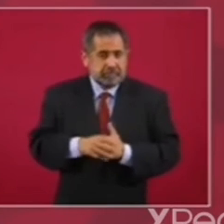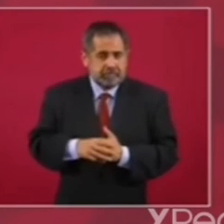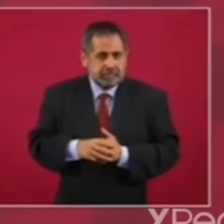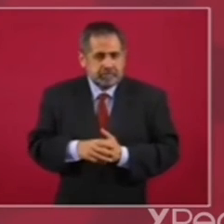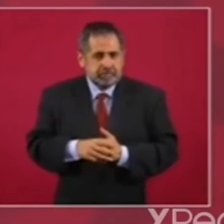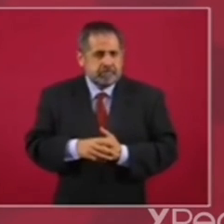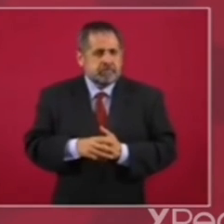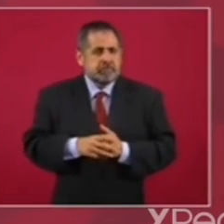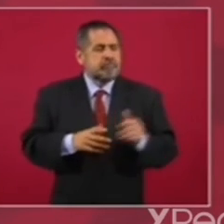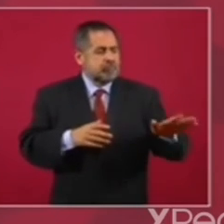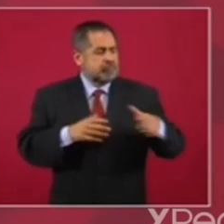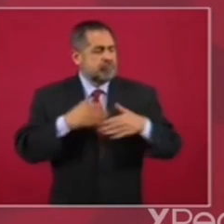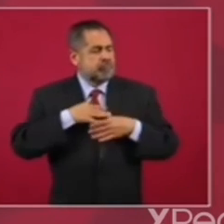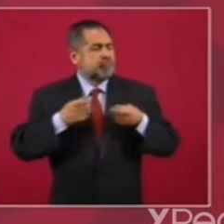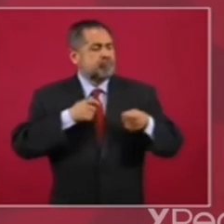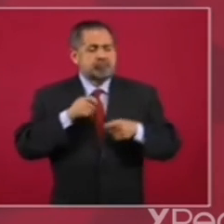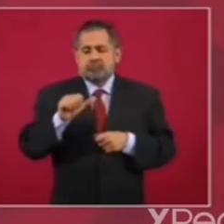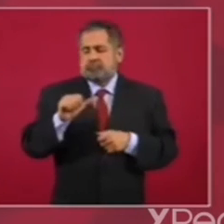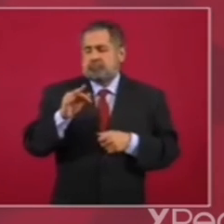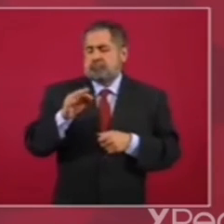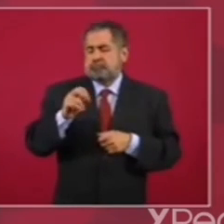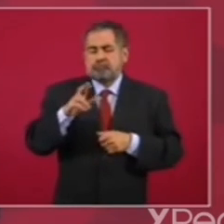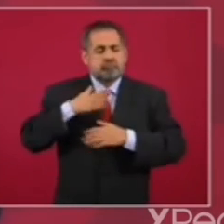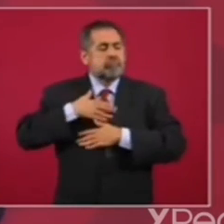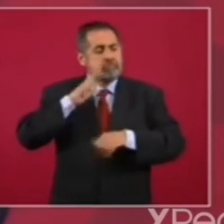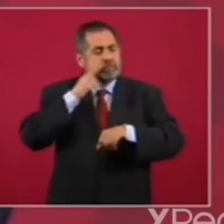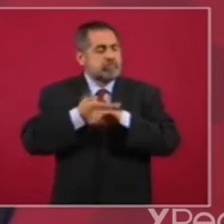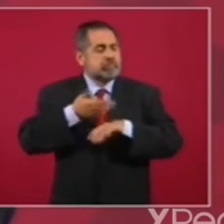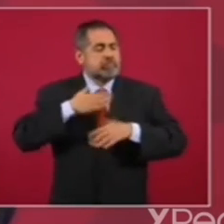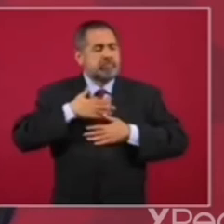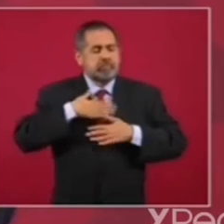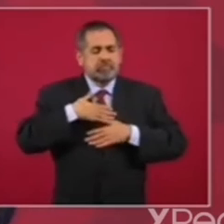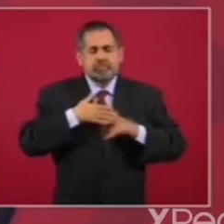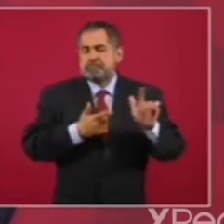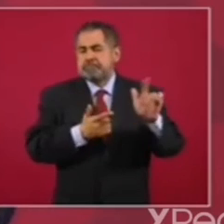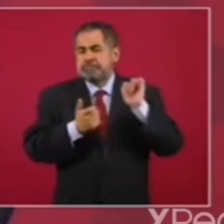por el manejo de Afores, elevadísimas